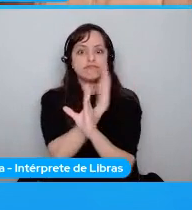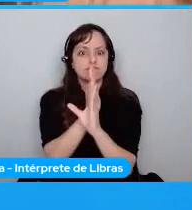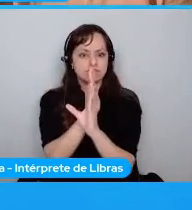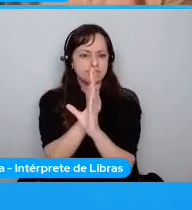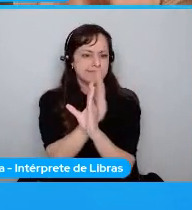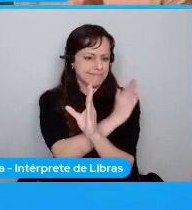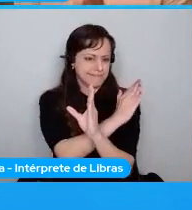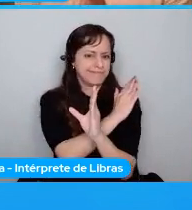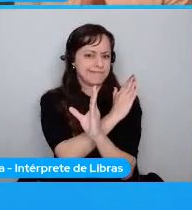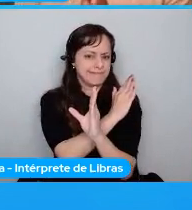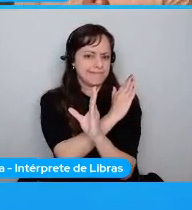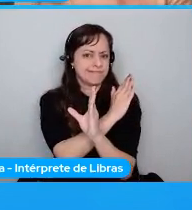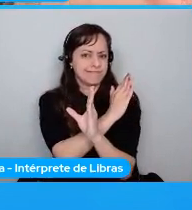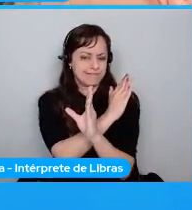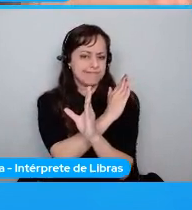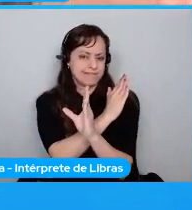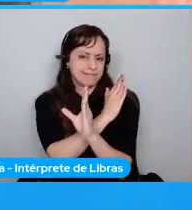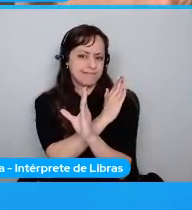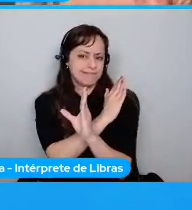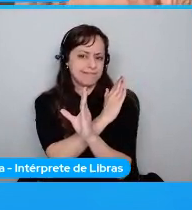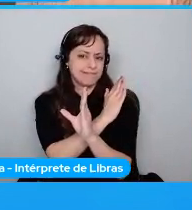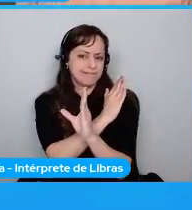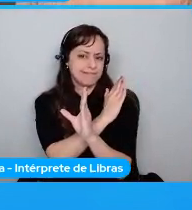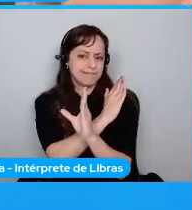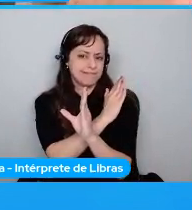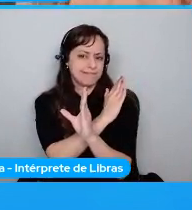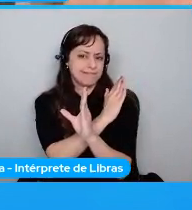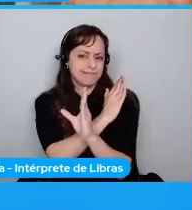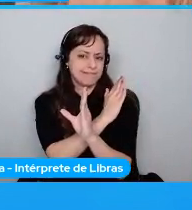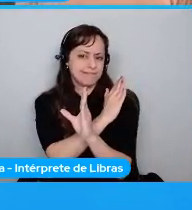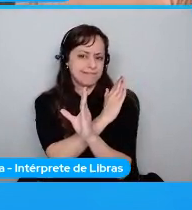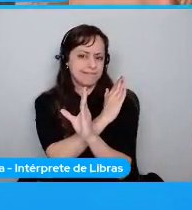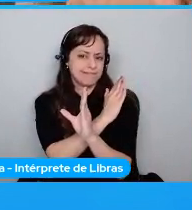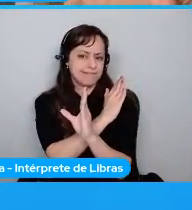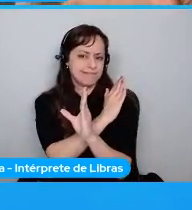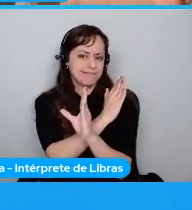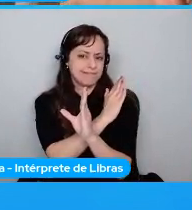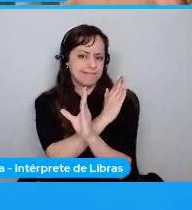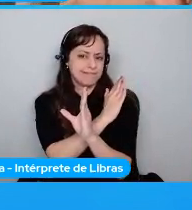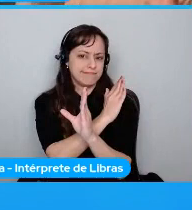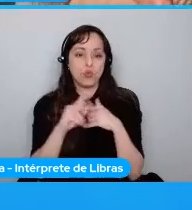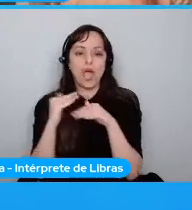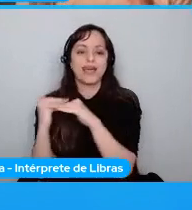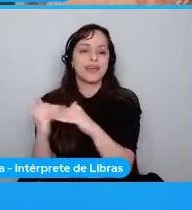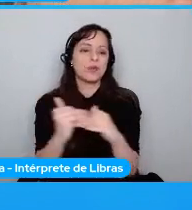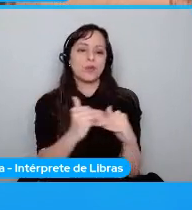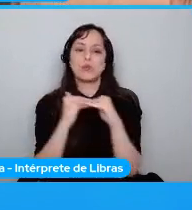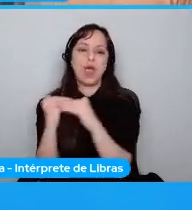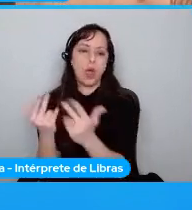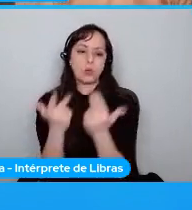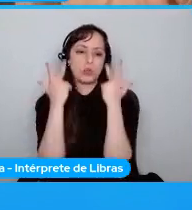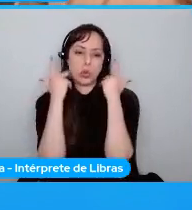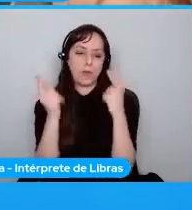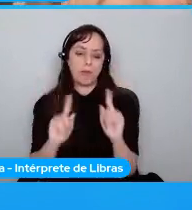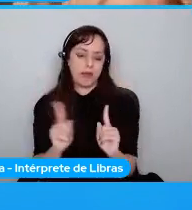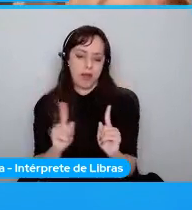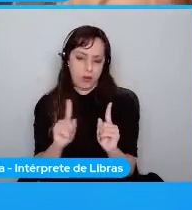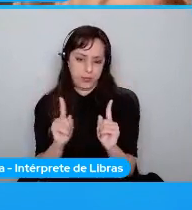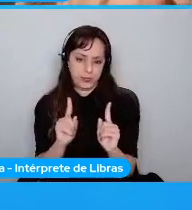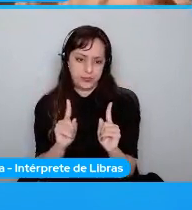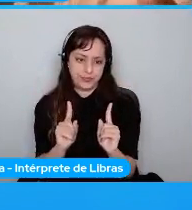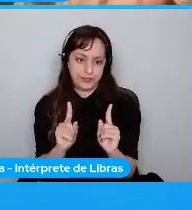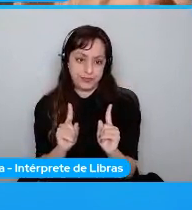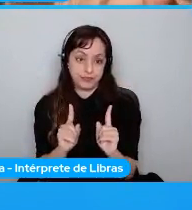fuera de la ceja superior del boxplot, porque son datos atípicos que no se comportan de manera normal. Entonces, yo me